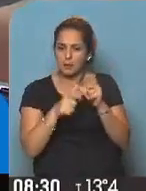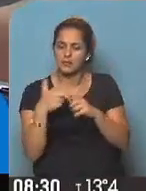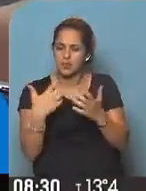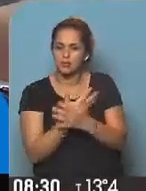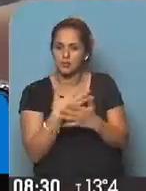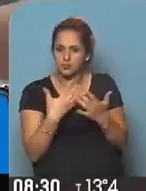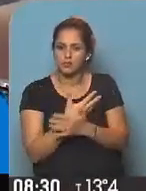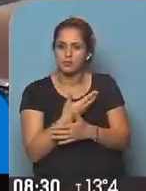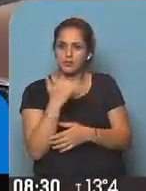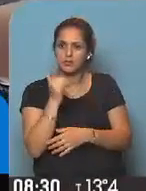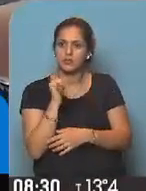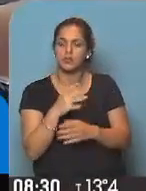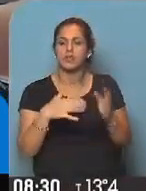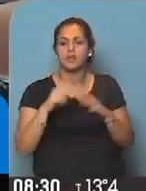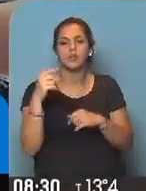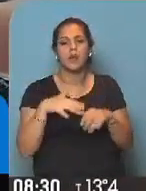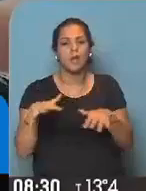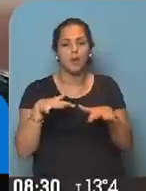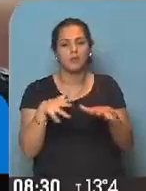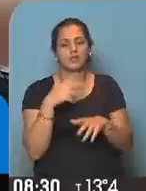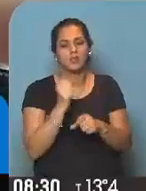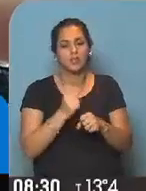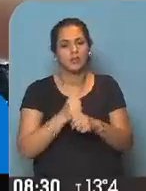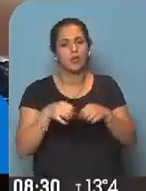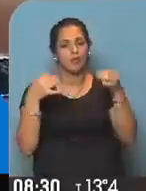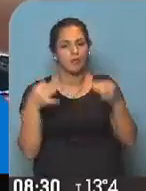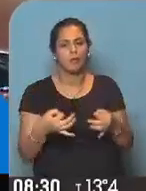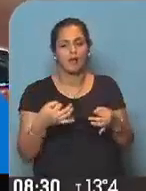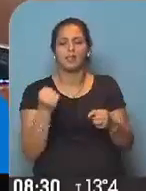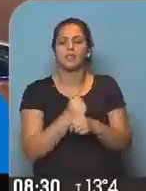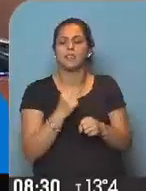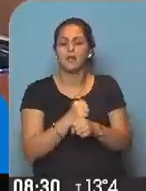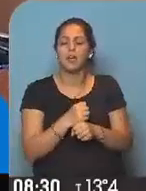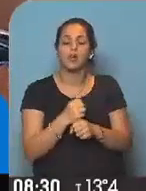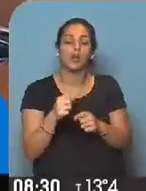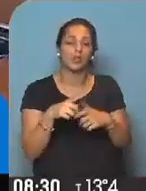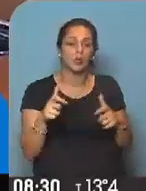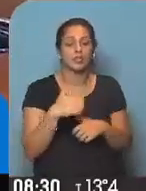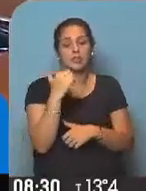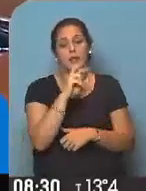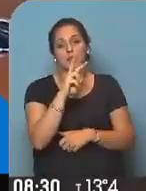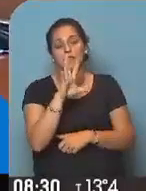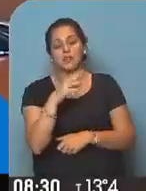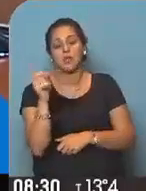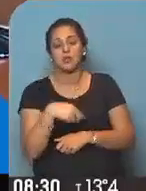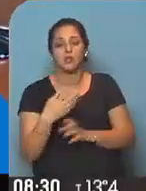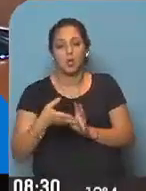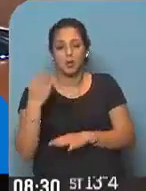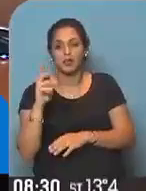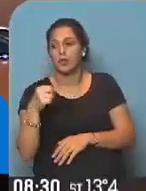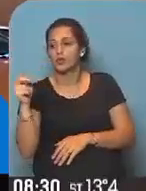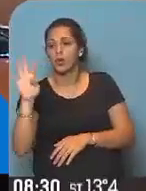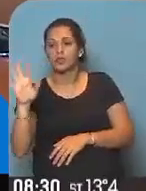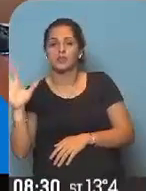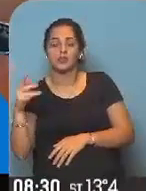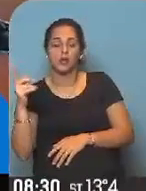y sobre todo una movilización del trabajo formal de los trabajadores que con suerte consiguen 25 por ciento de paritarias contra 45 por